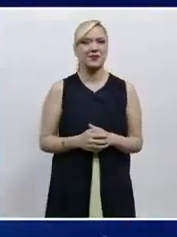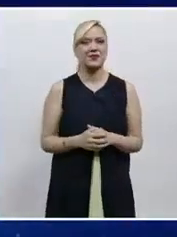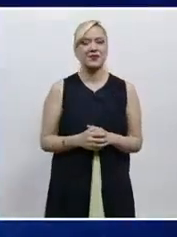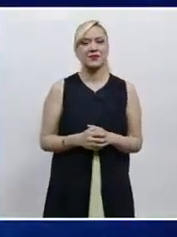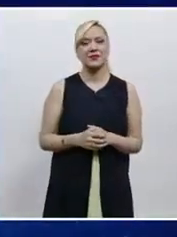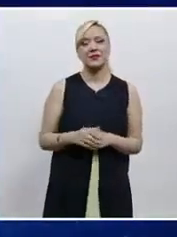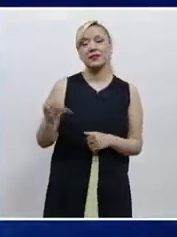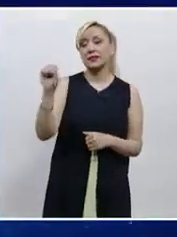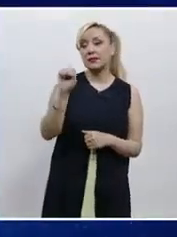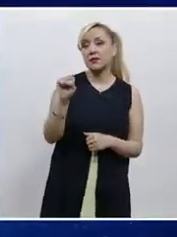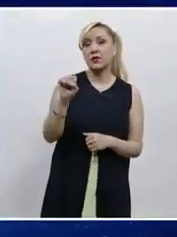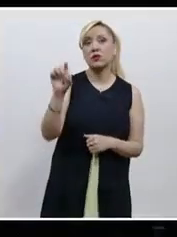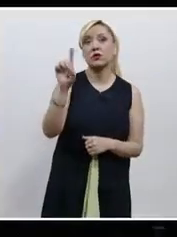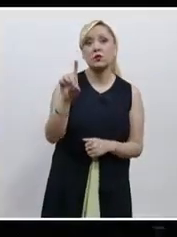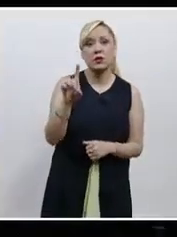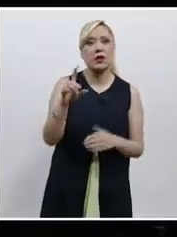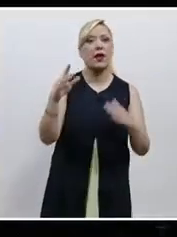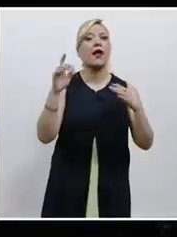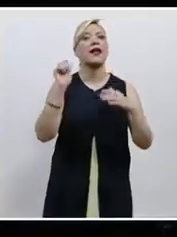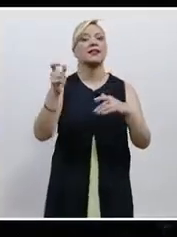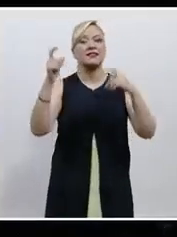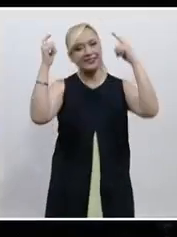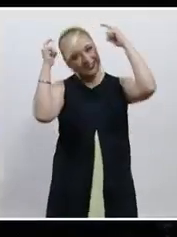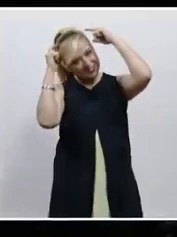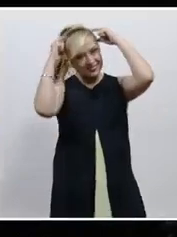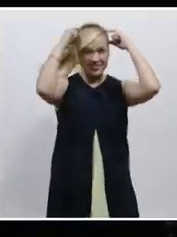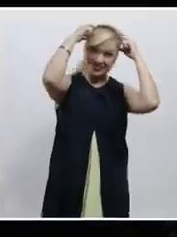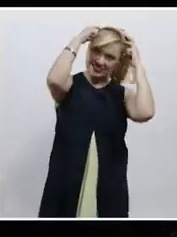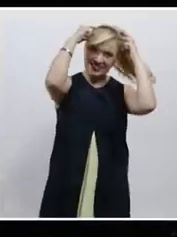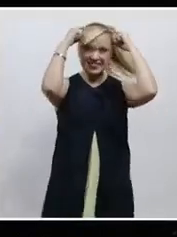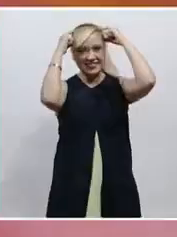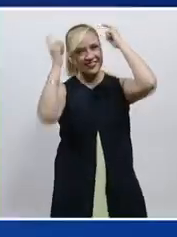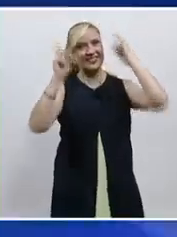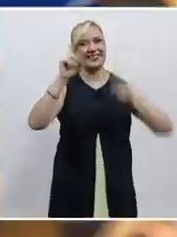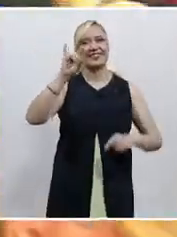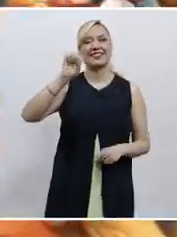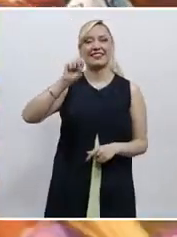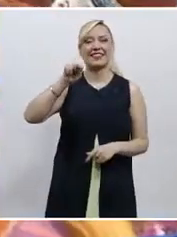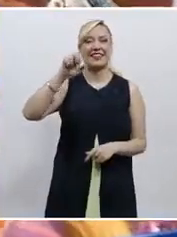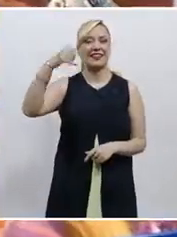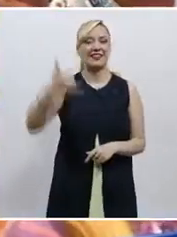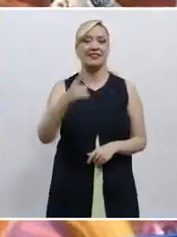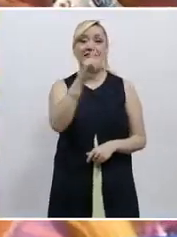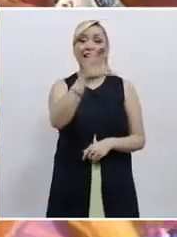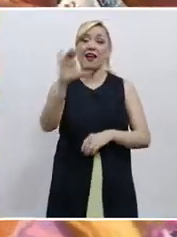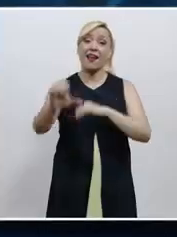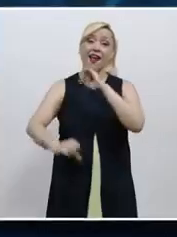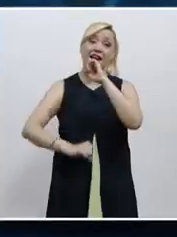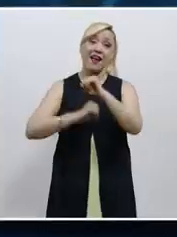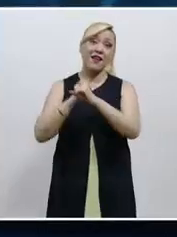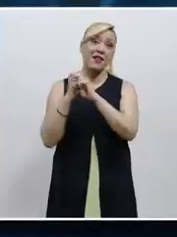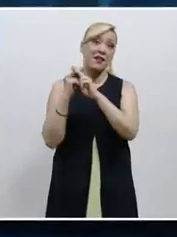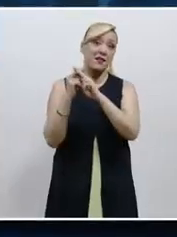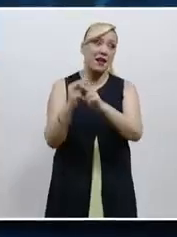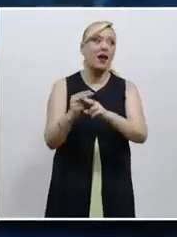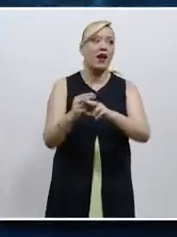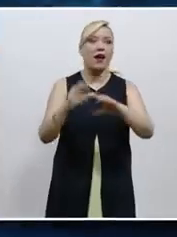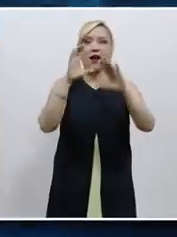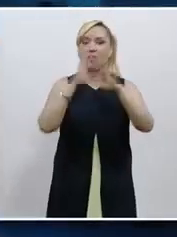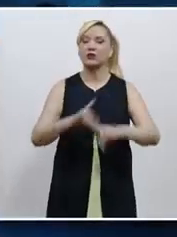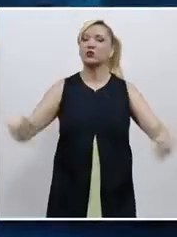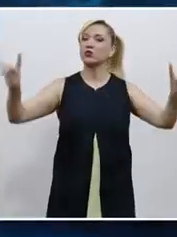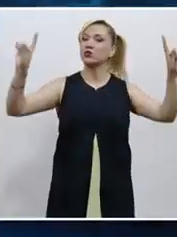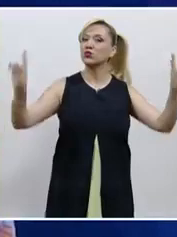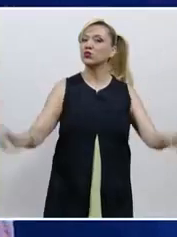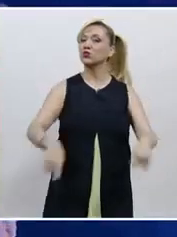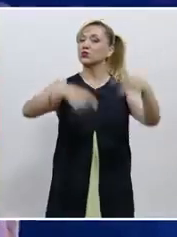Este sábado y domingo la Casa Disney celebra sus primeros 100 años de magia y diversión familiar con un magno concierto a cargo de la